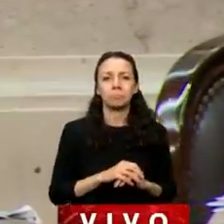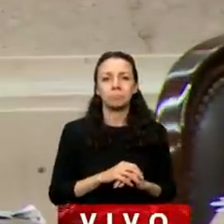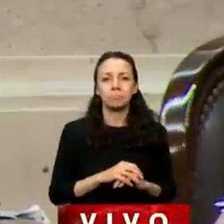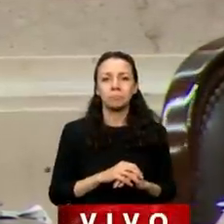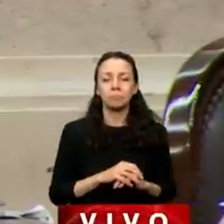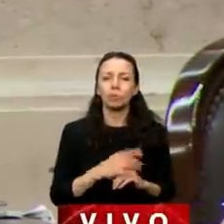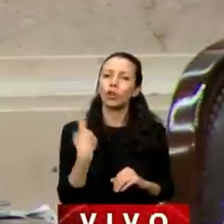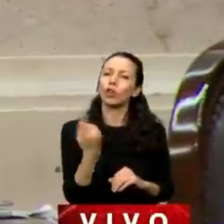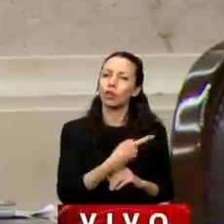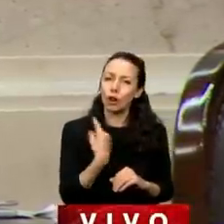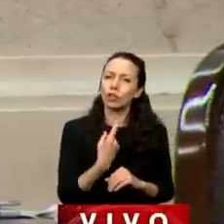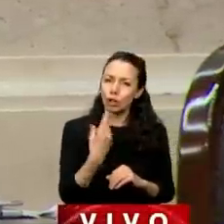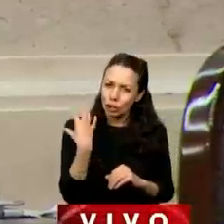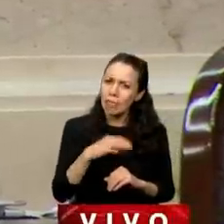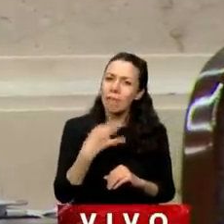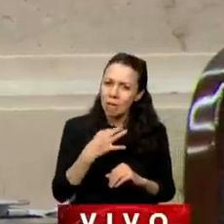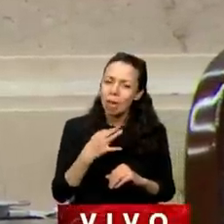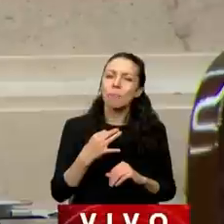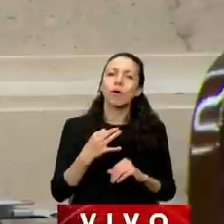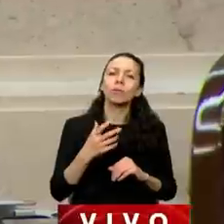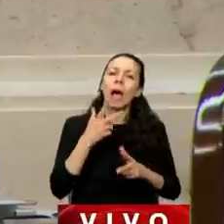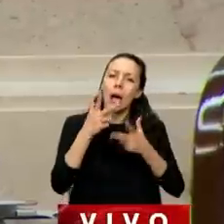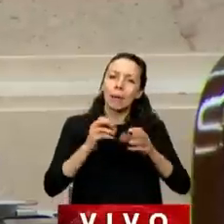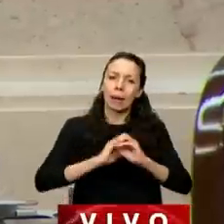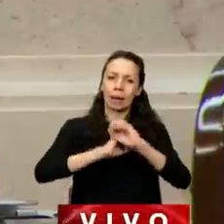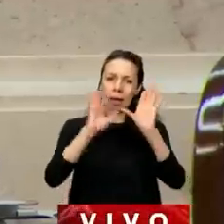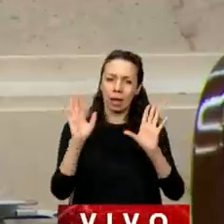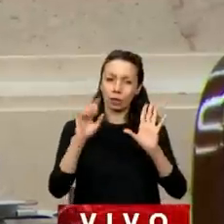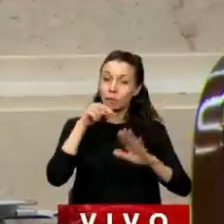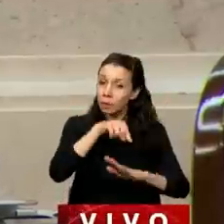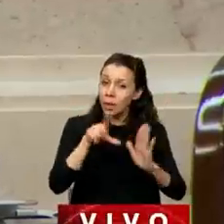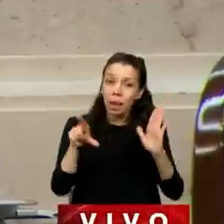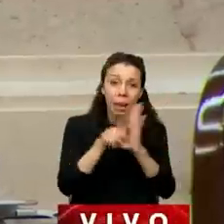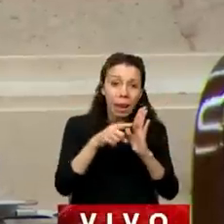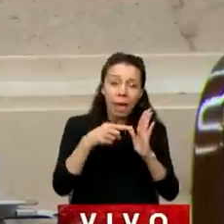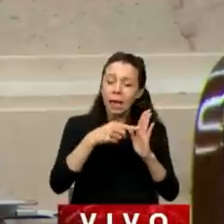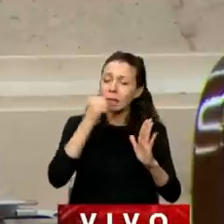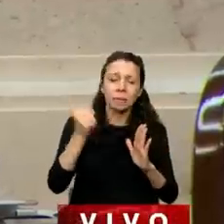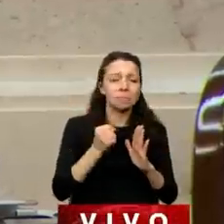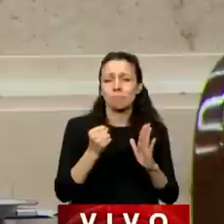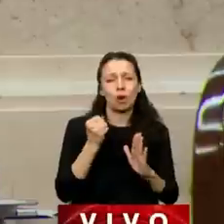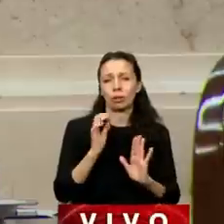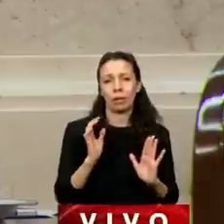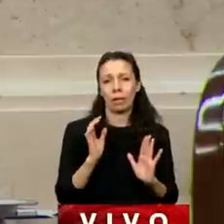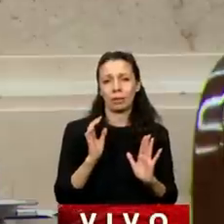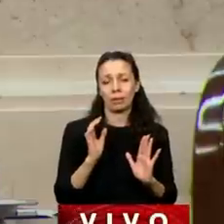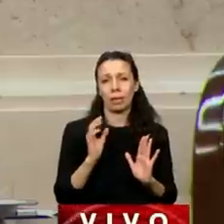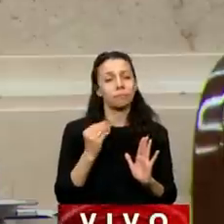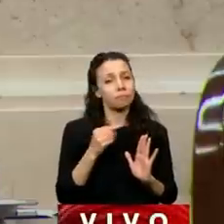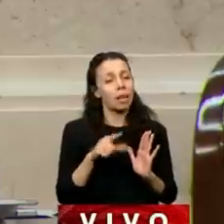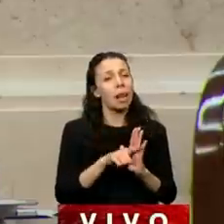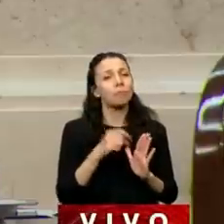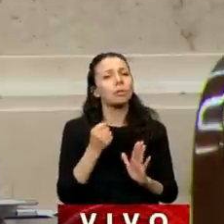debemos poner las cosas claramente. Esta ley es importantísima, pero fundamentalmente porque